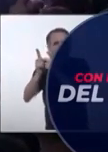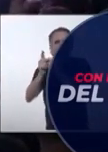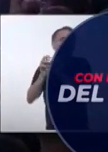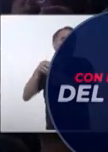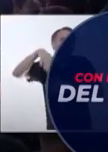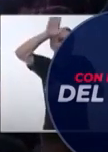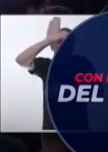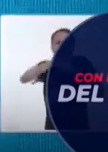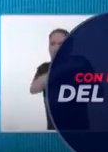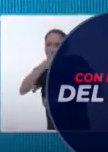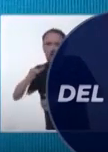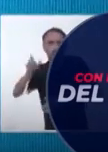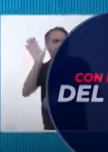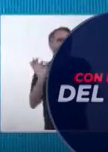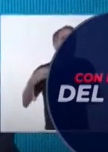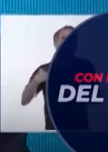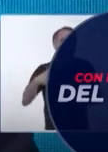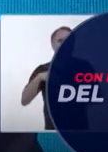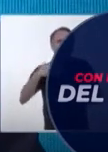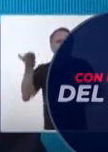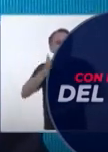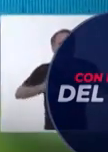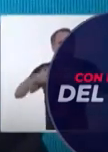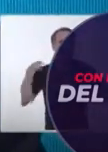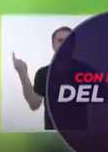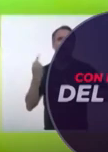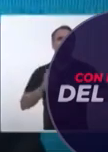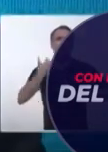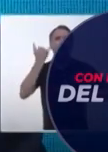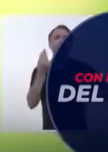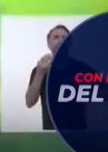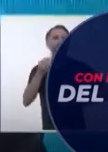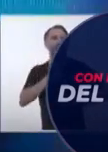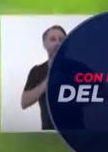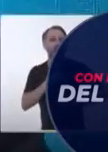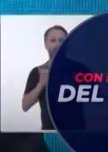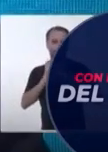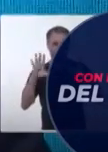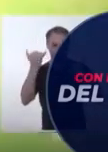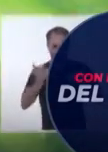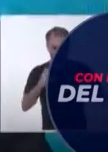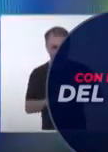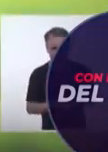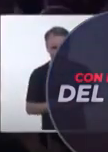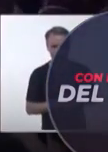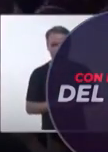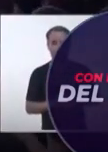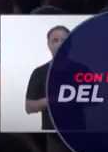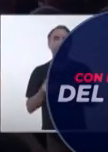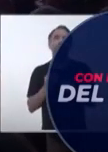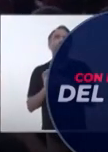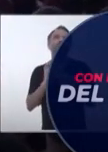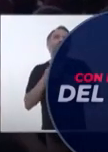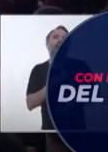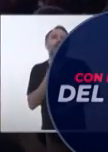elección a otros y ayudó, porque la boleta en la provincia de Buenos Aires es una especie de cuerpo muy grande donde la boleta de gobernador está en el medio. Entonces, si no hay tracción de